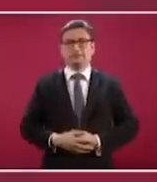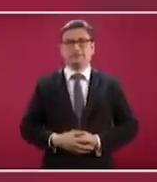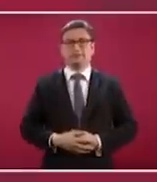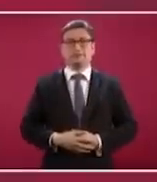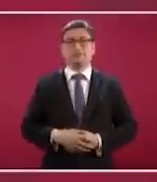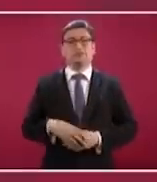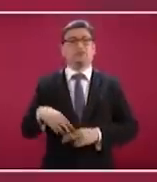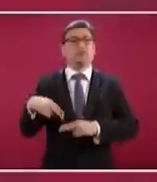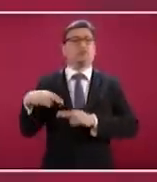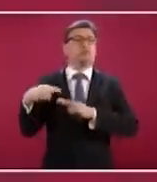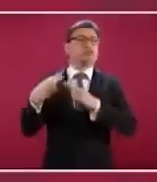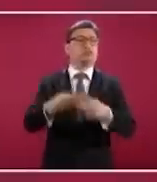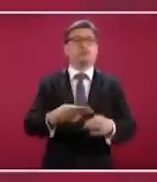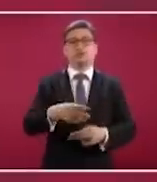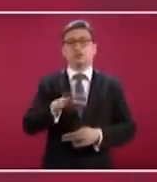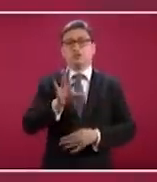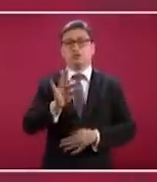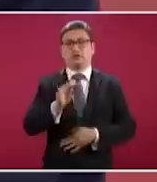40 años